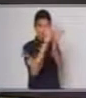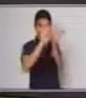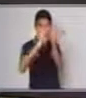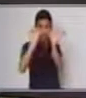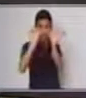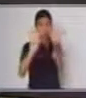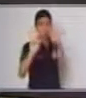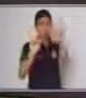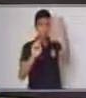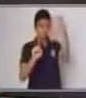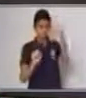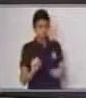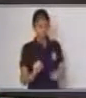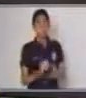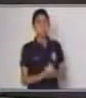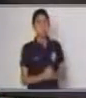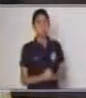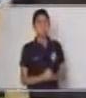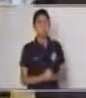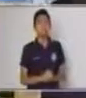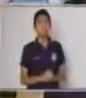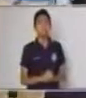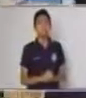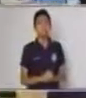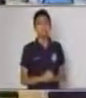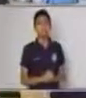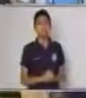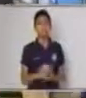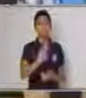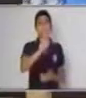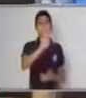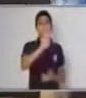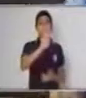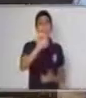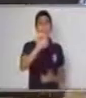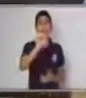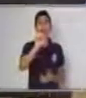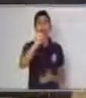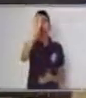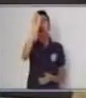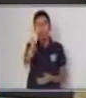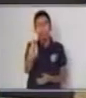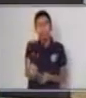forma y una línea vertical a la derecha del número.